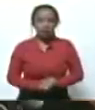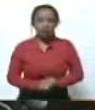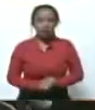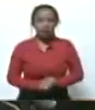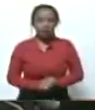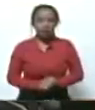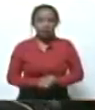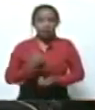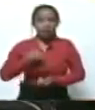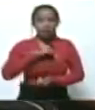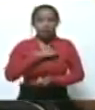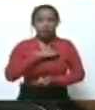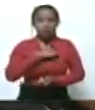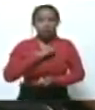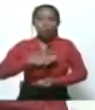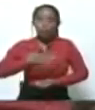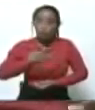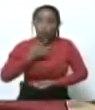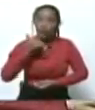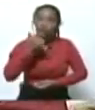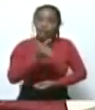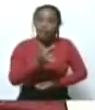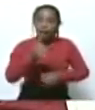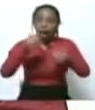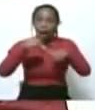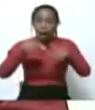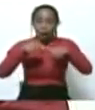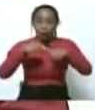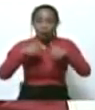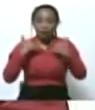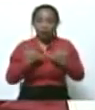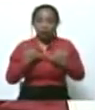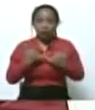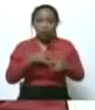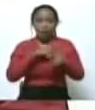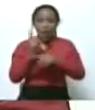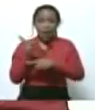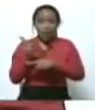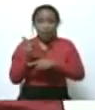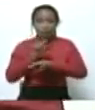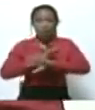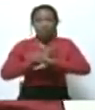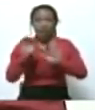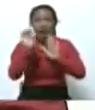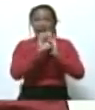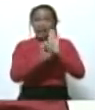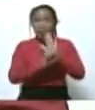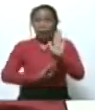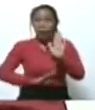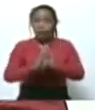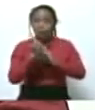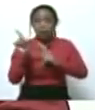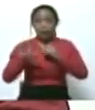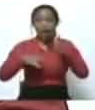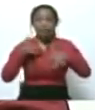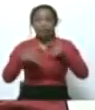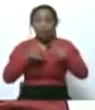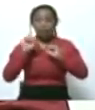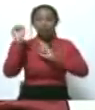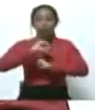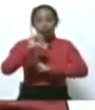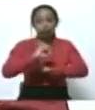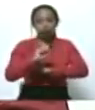Que nosotros podamos decir a estas alturas que ya eso es etapa superada, ese evento